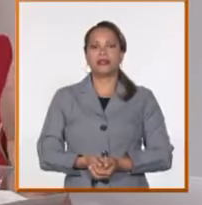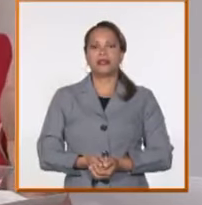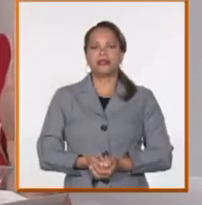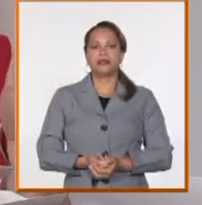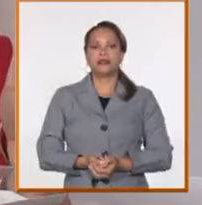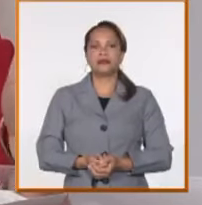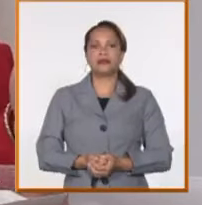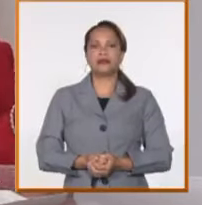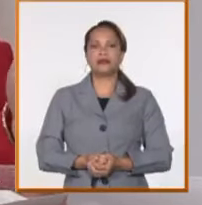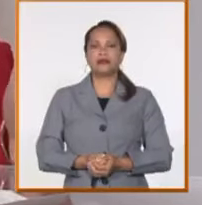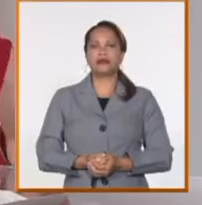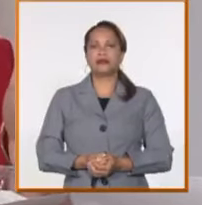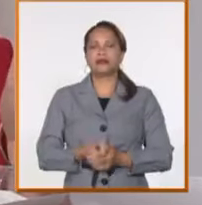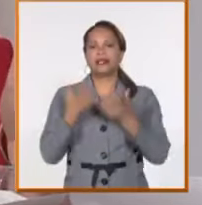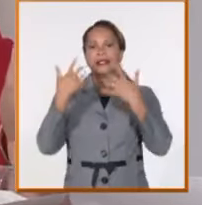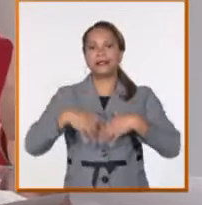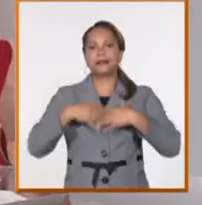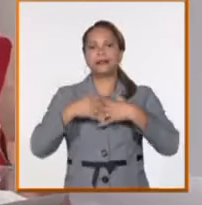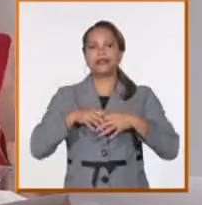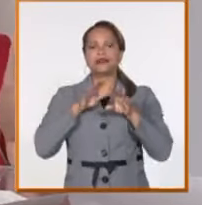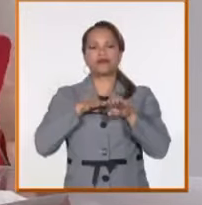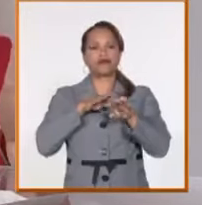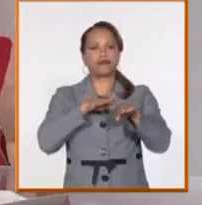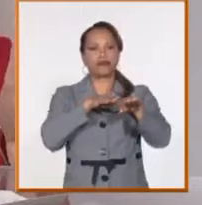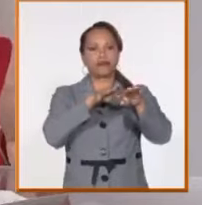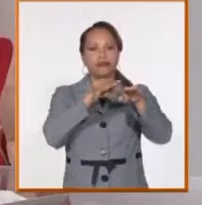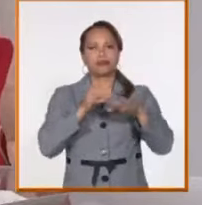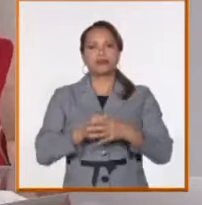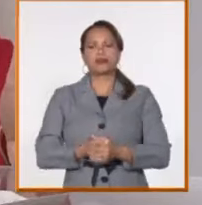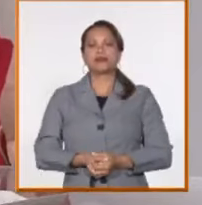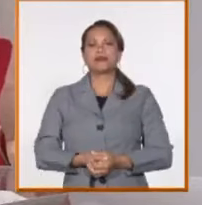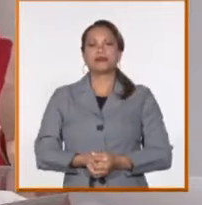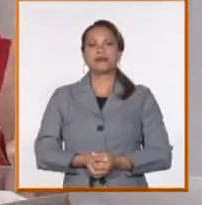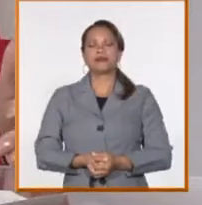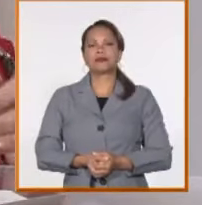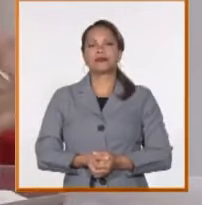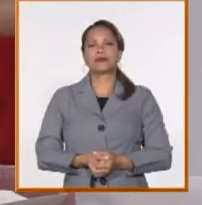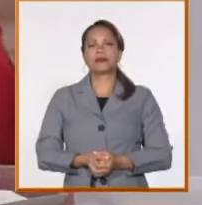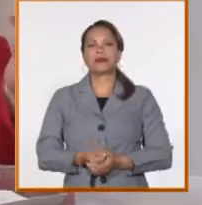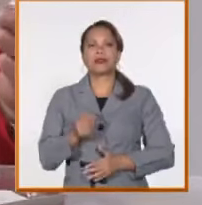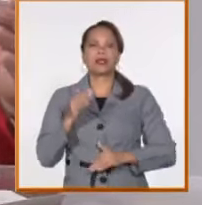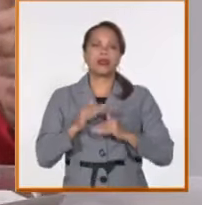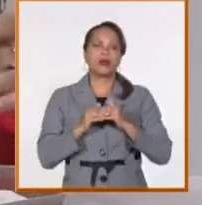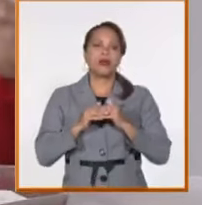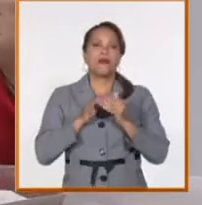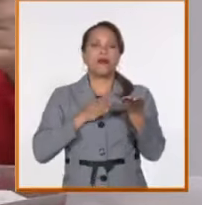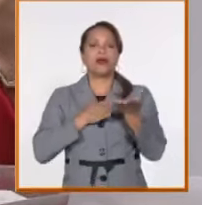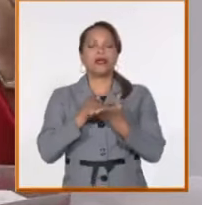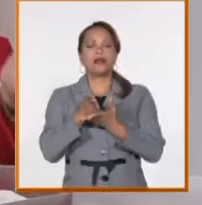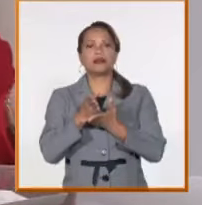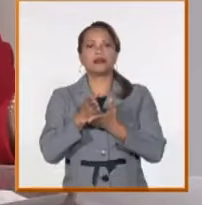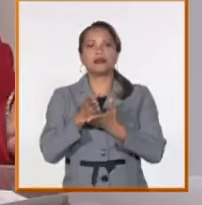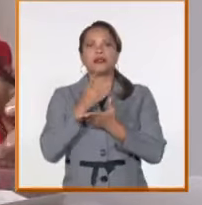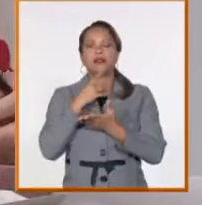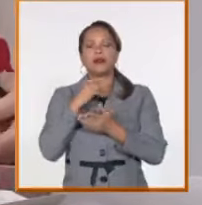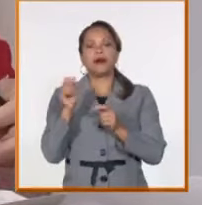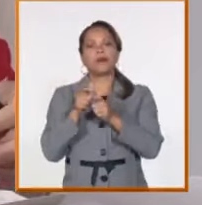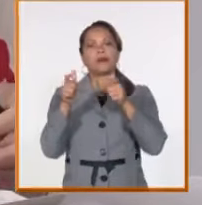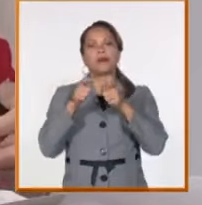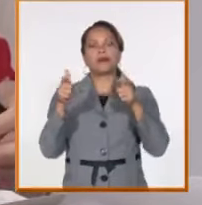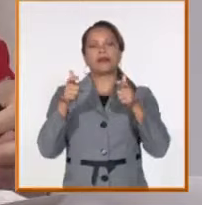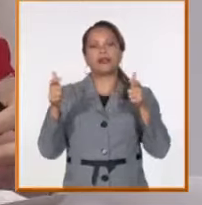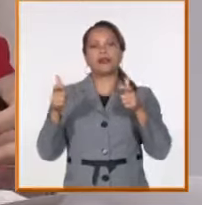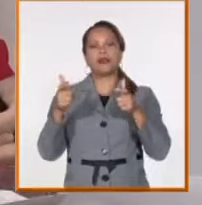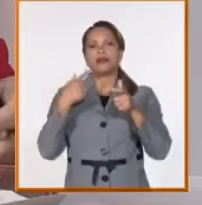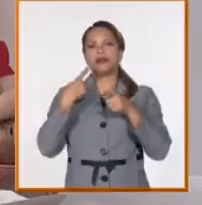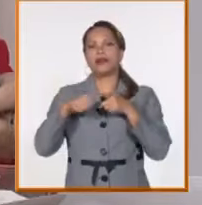destino Hay que decir que la industria la empresa textil saré tiene capac productiva para continuar eh incrementando